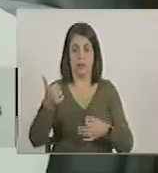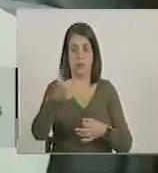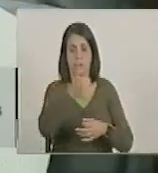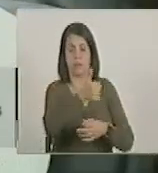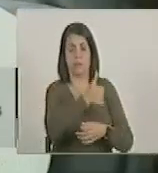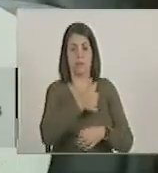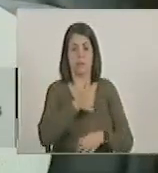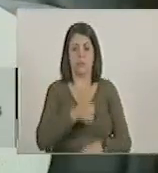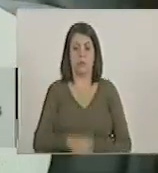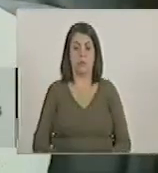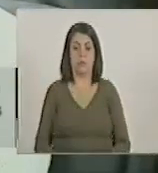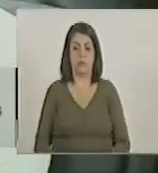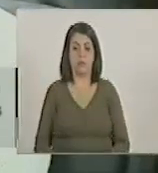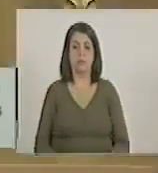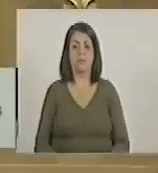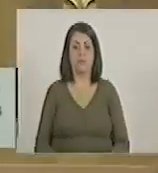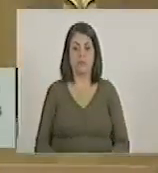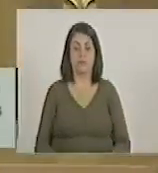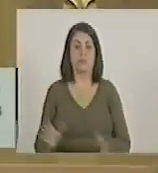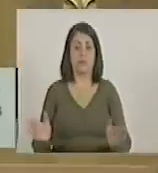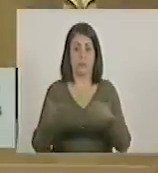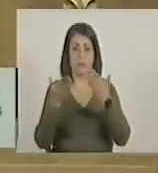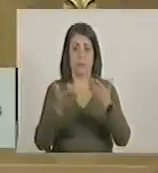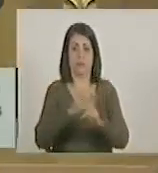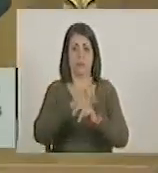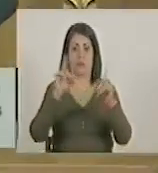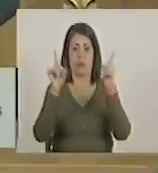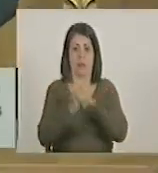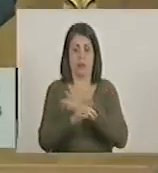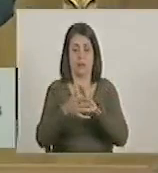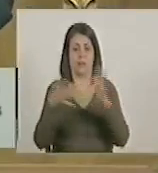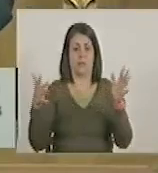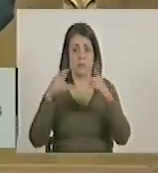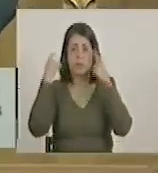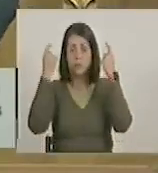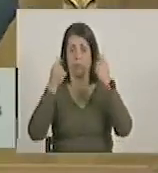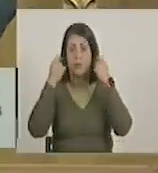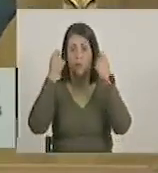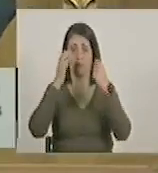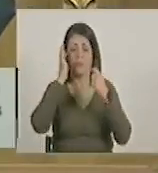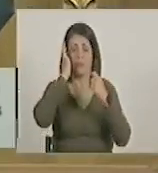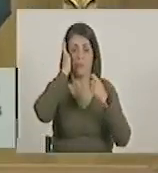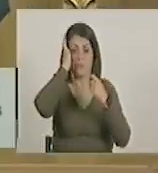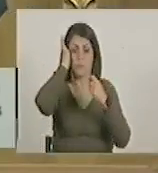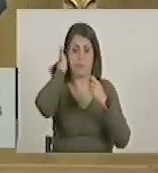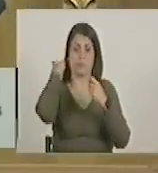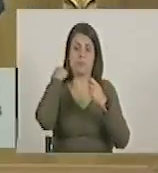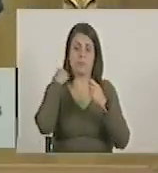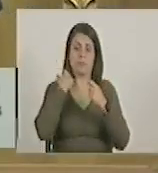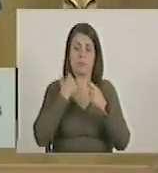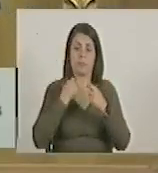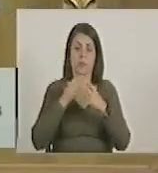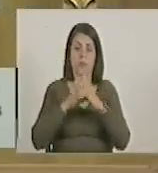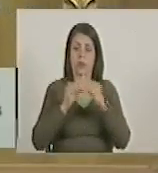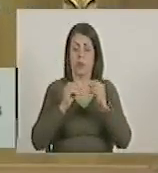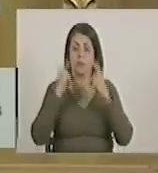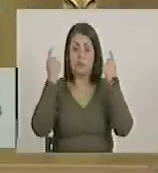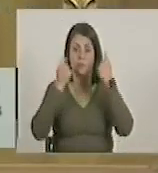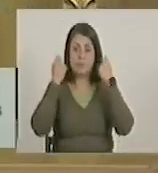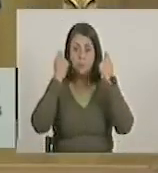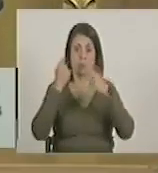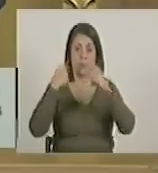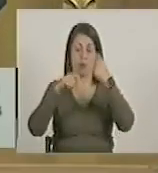uno de los estímulos y convertirse en un gran promotor de la promoción